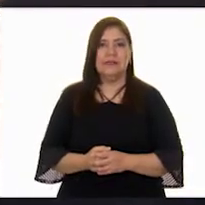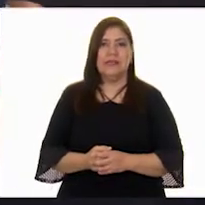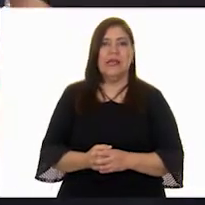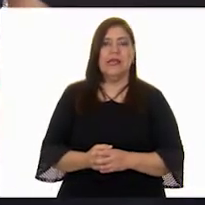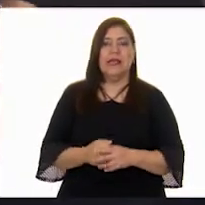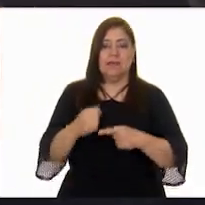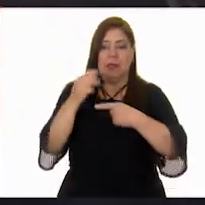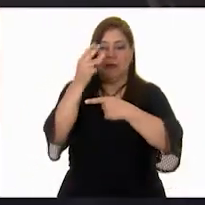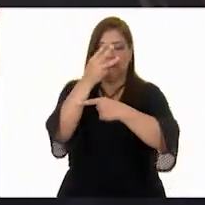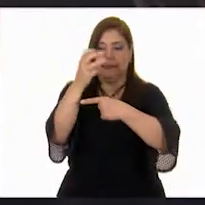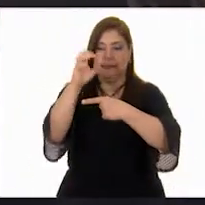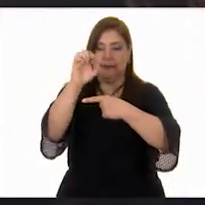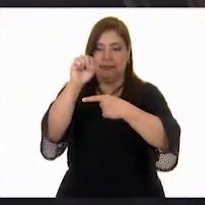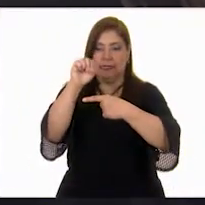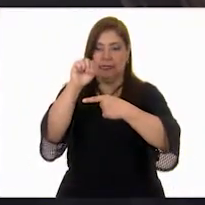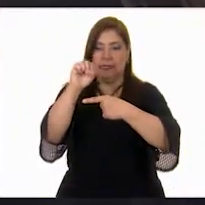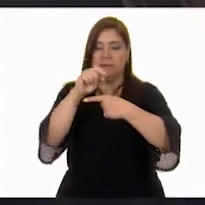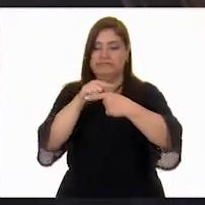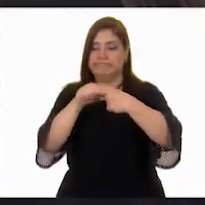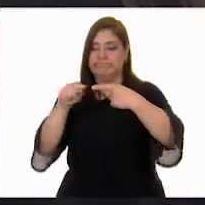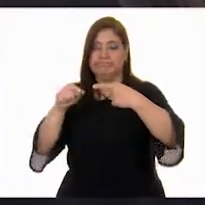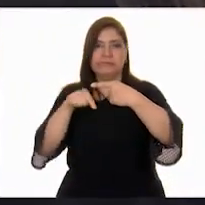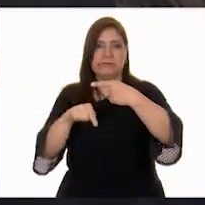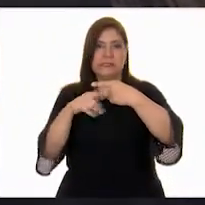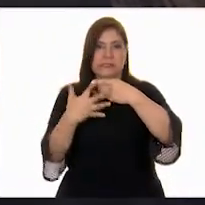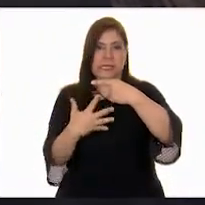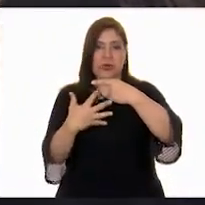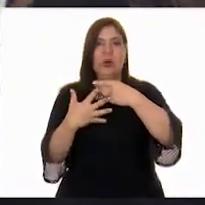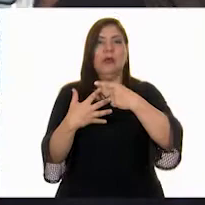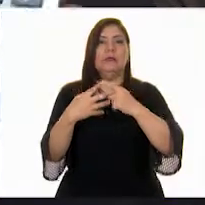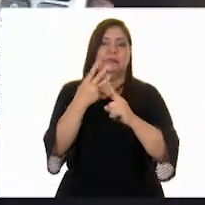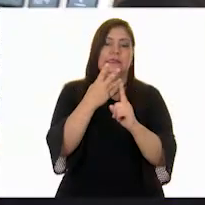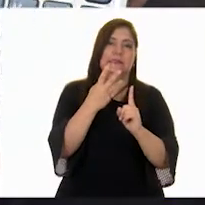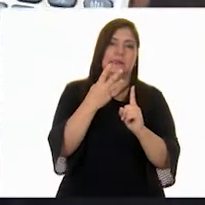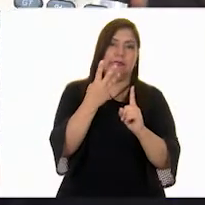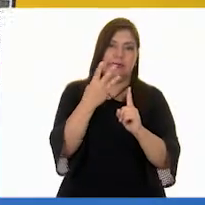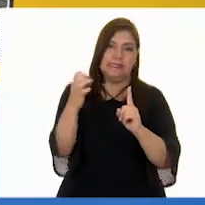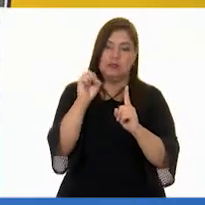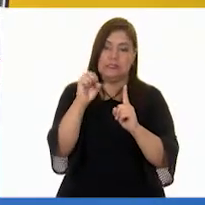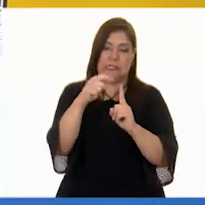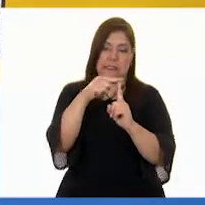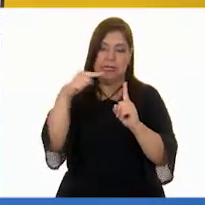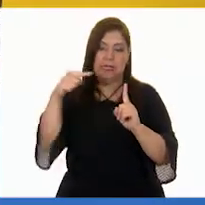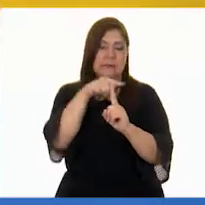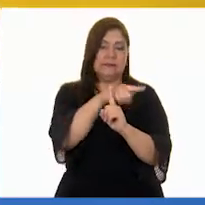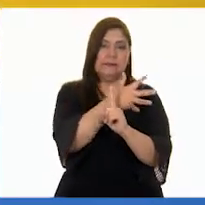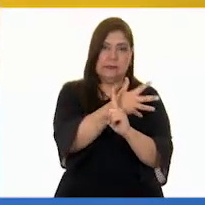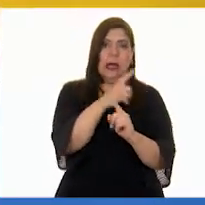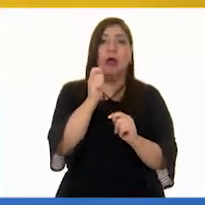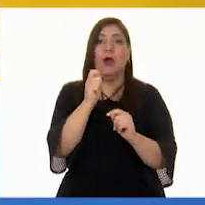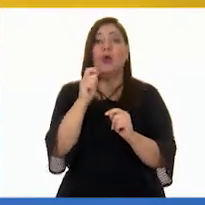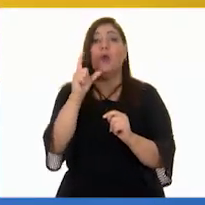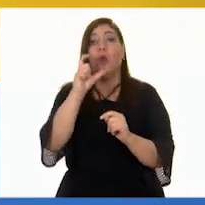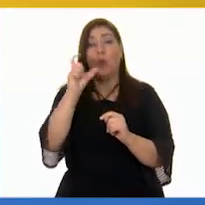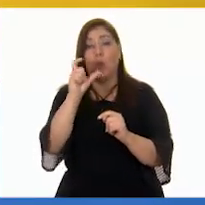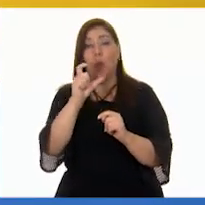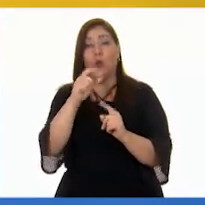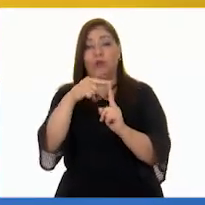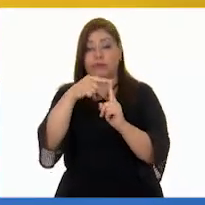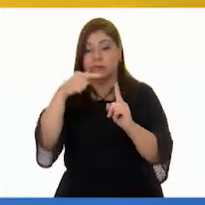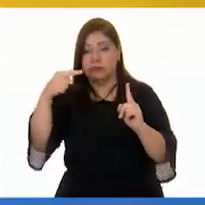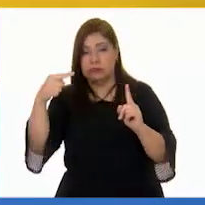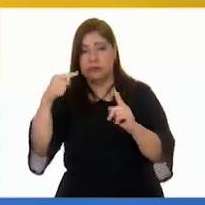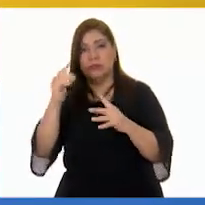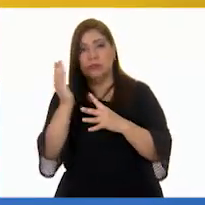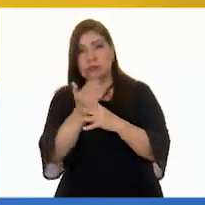360 entre 5. Muy bien. Y entonces, al dividir esto, podemos encontrar,